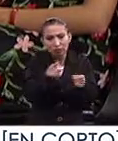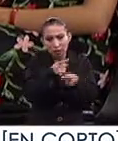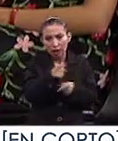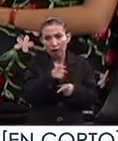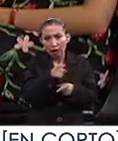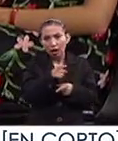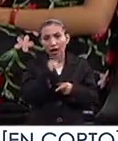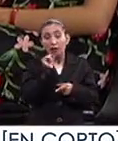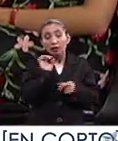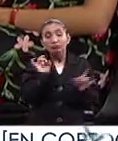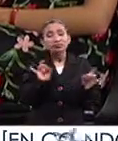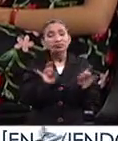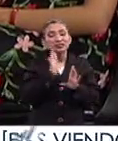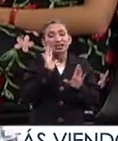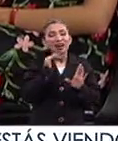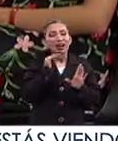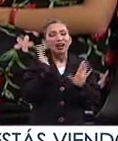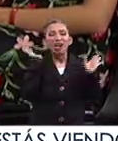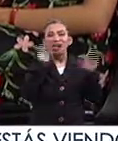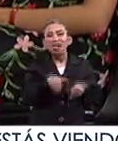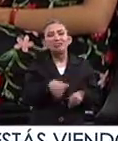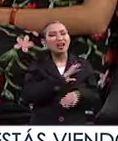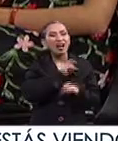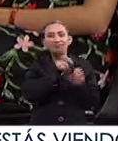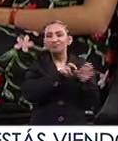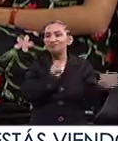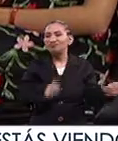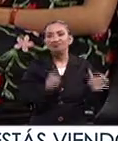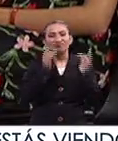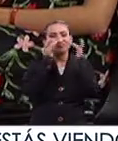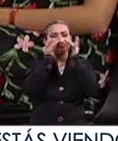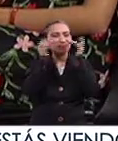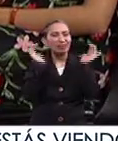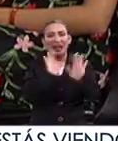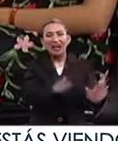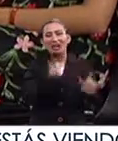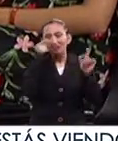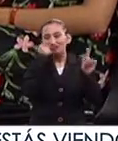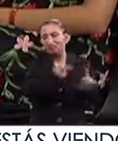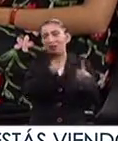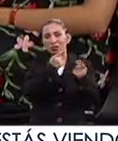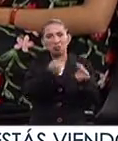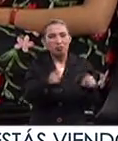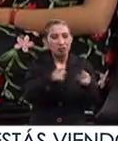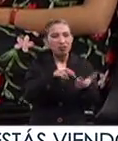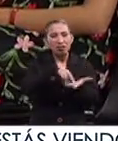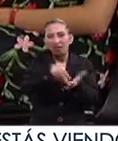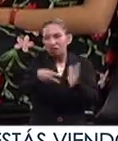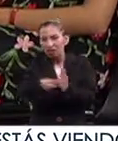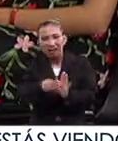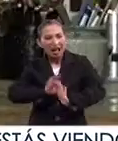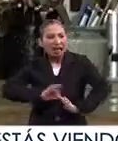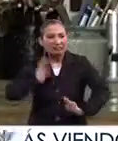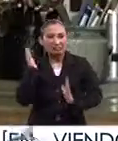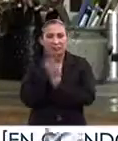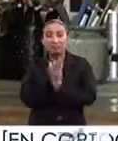música. Llegó un momento que me entró otra crisis y decidí ya no dedicarme ni a la arquitectura ni a la